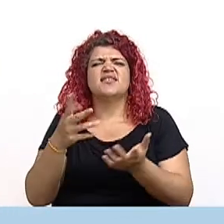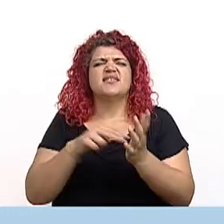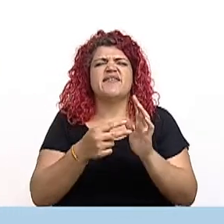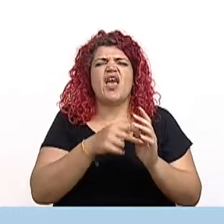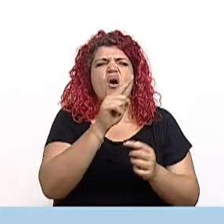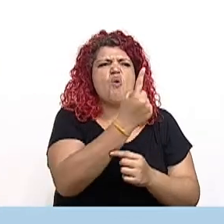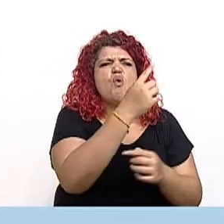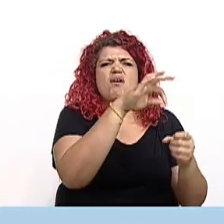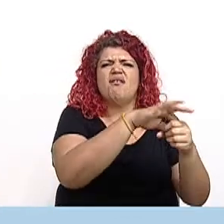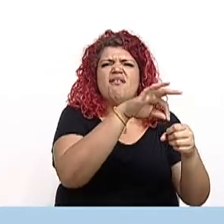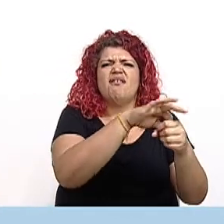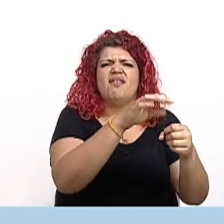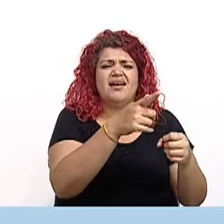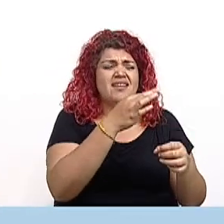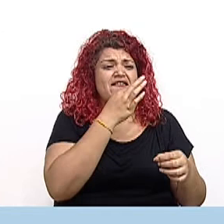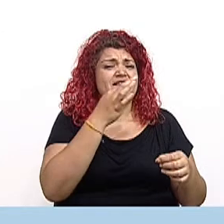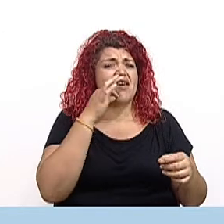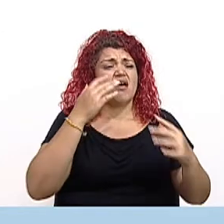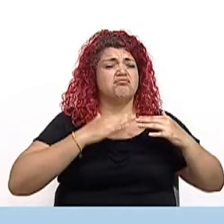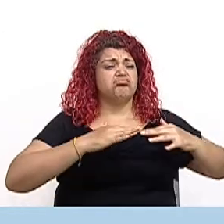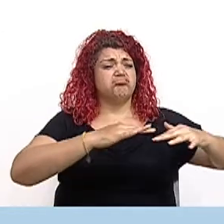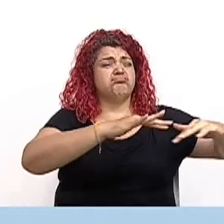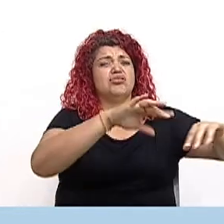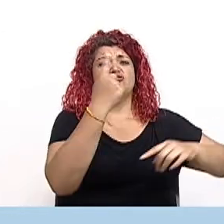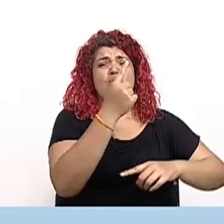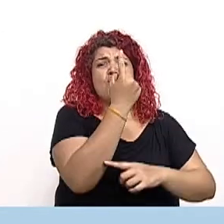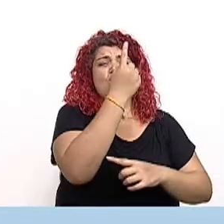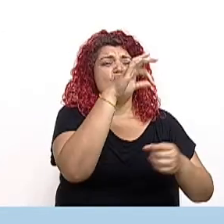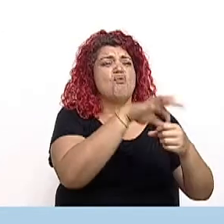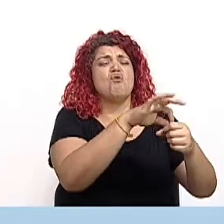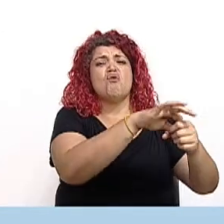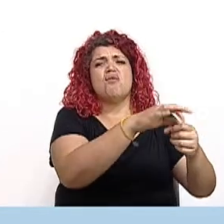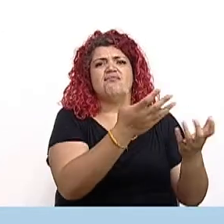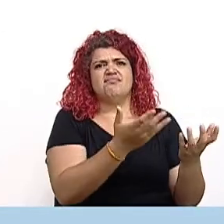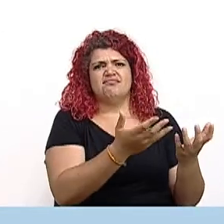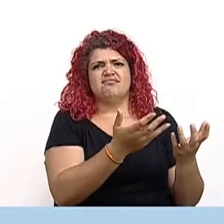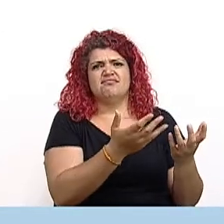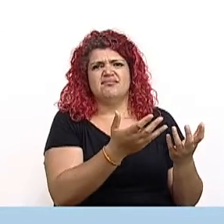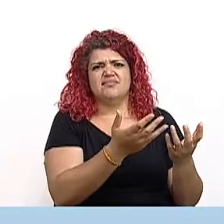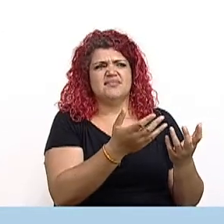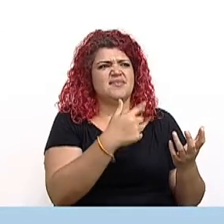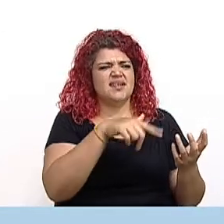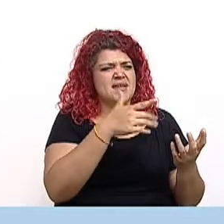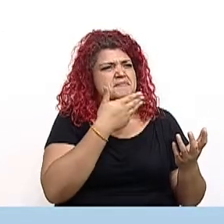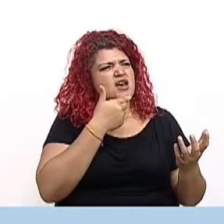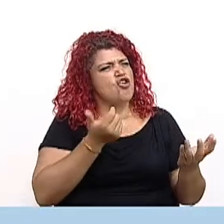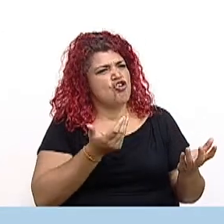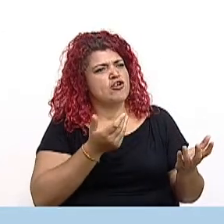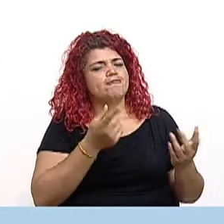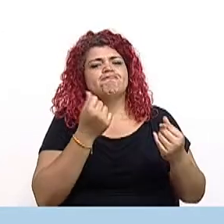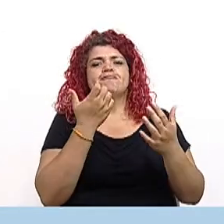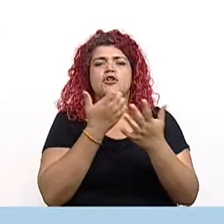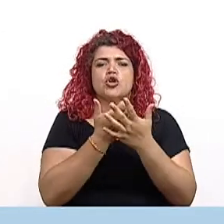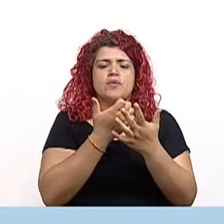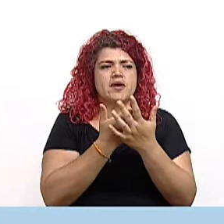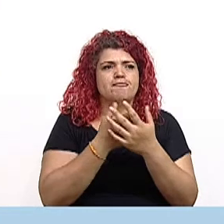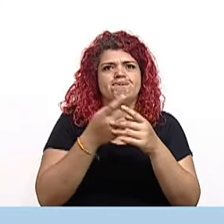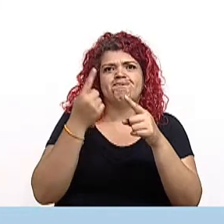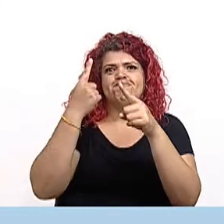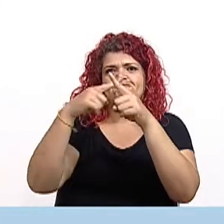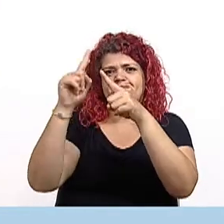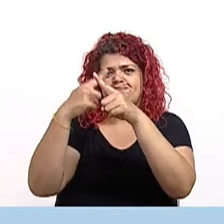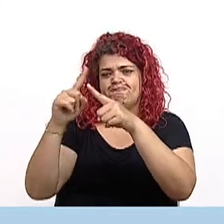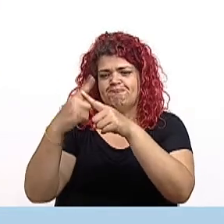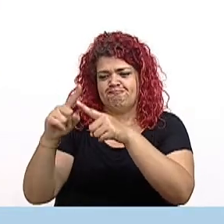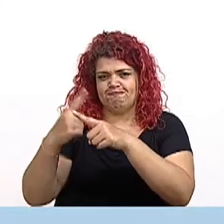Monocultivo, aquellas fincas que se dedican a un solo producto. ¿Qué sería entonces lo favorable? Una economía donde se puedan